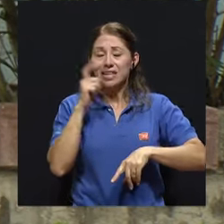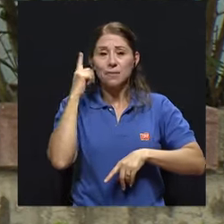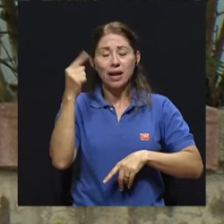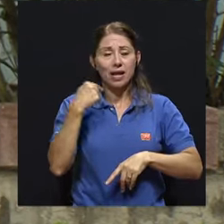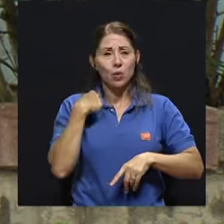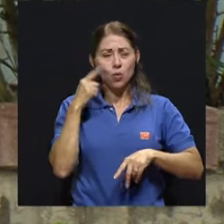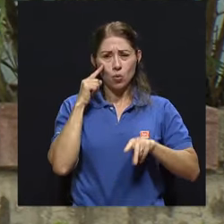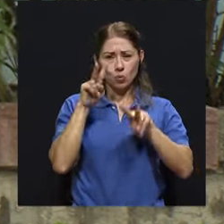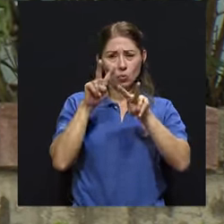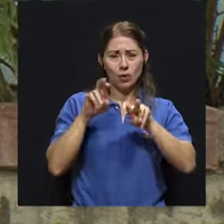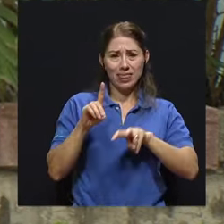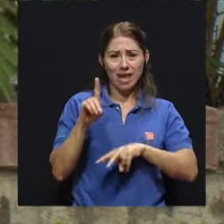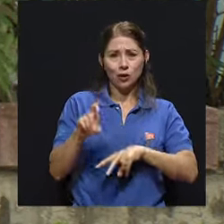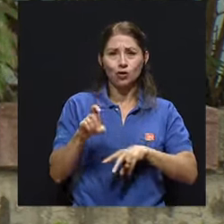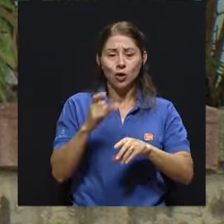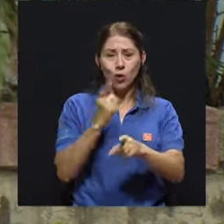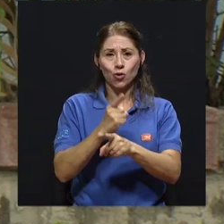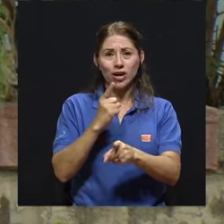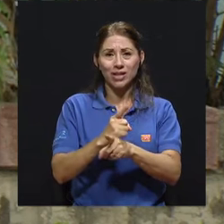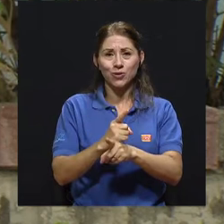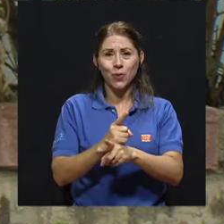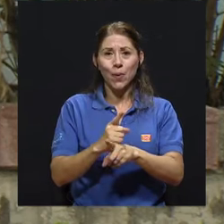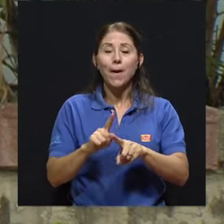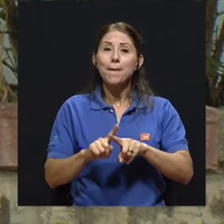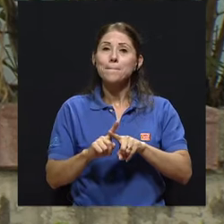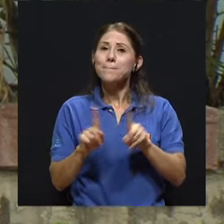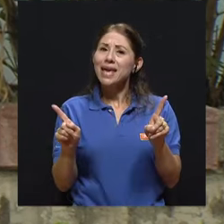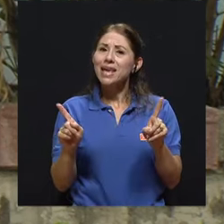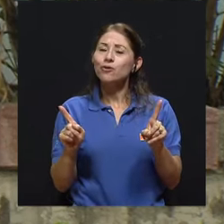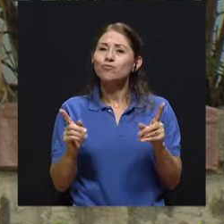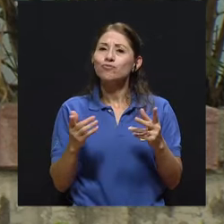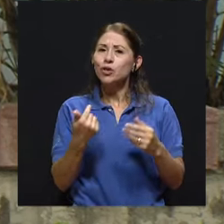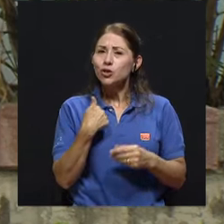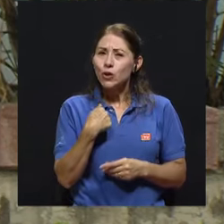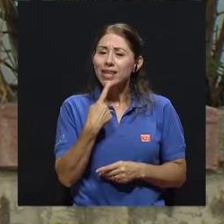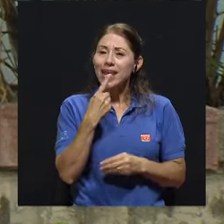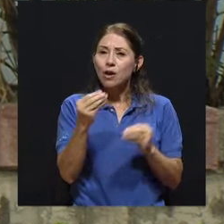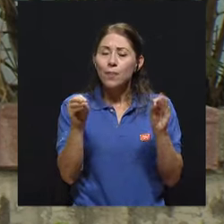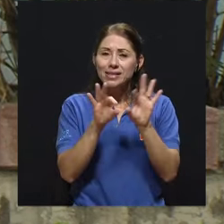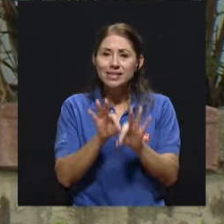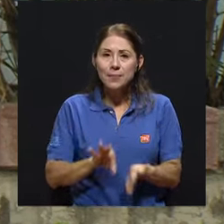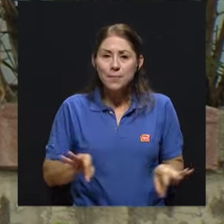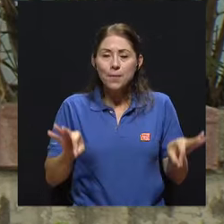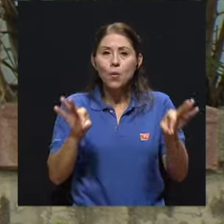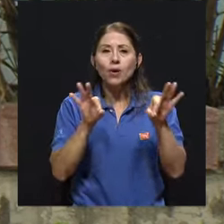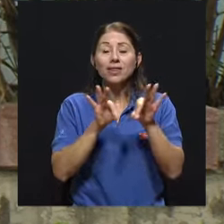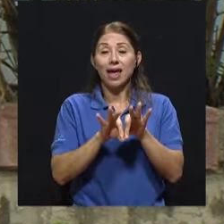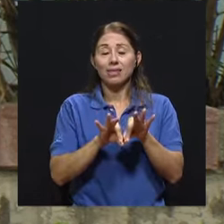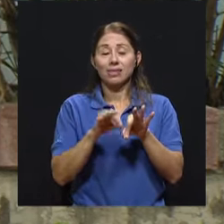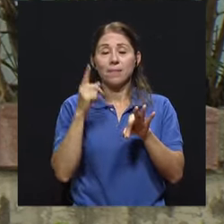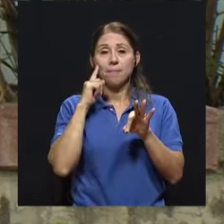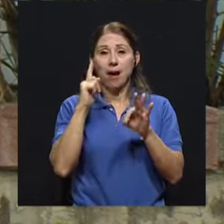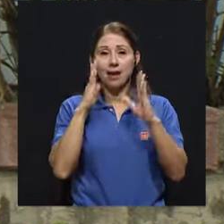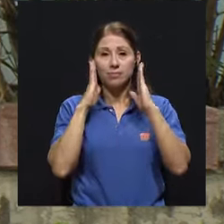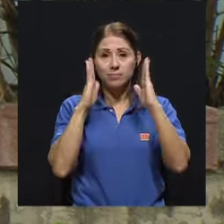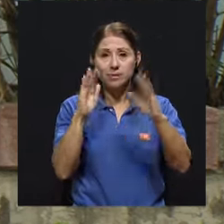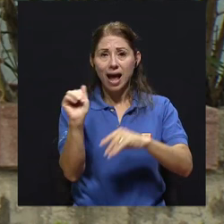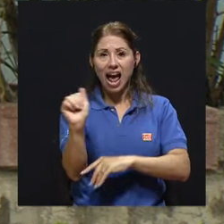hacer un diagnóstico correcto. Pero bueno, en resumen, yo diría que lo más importante en las alergias es, primero,